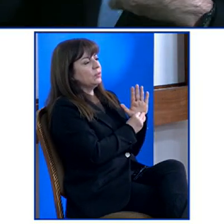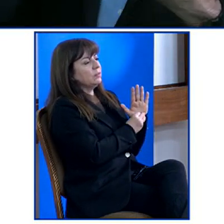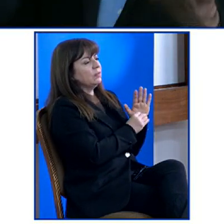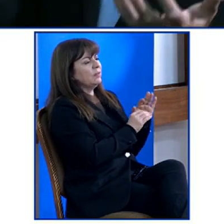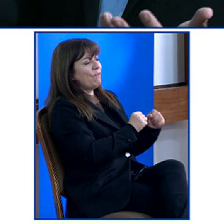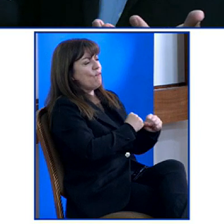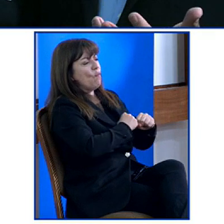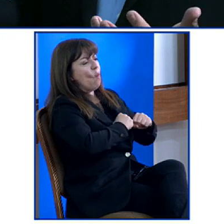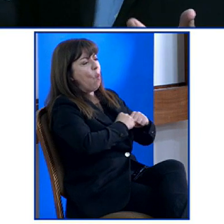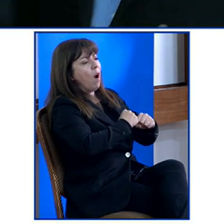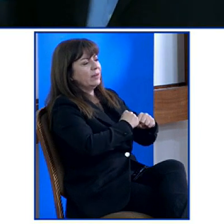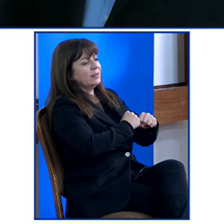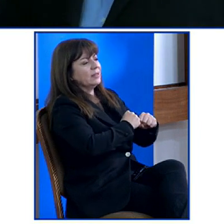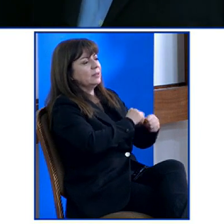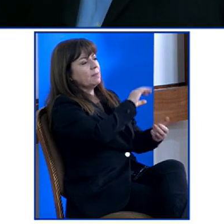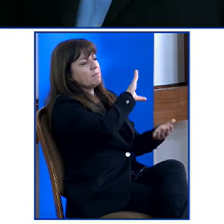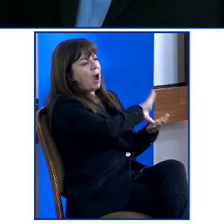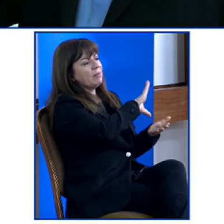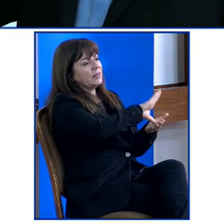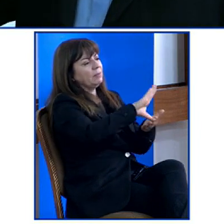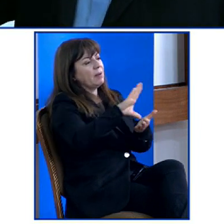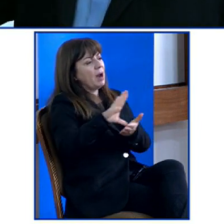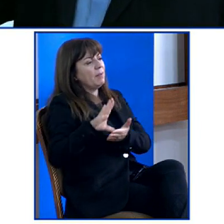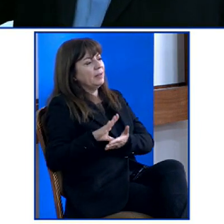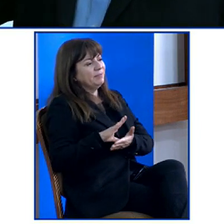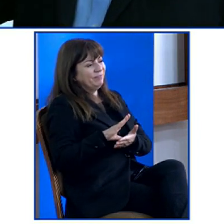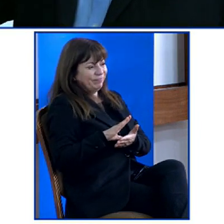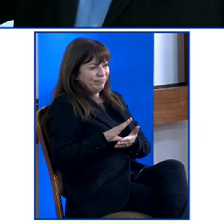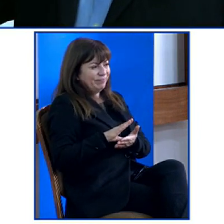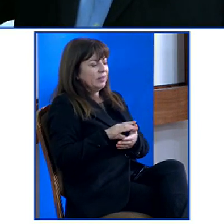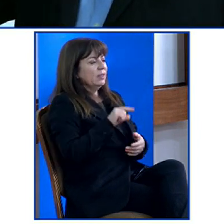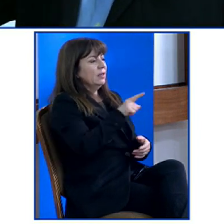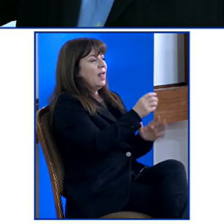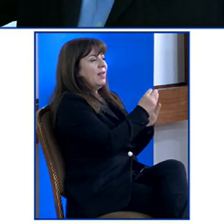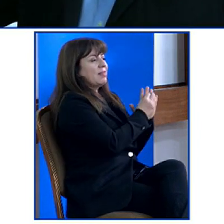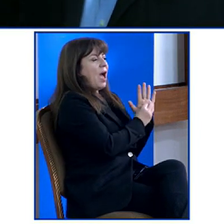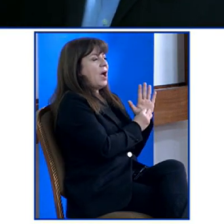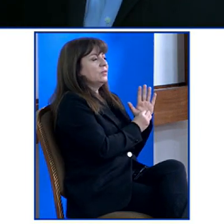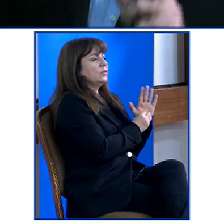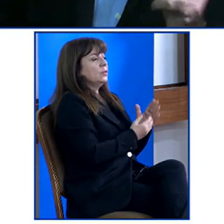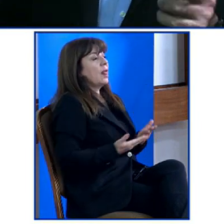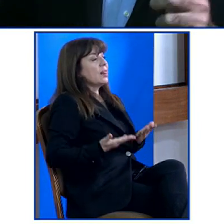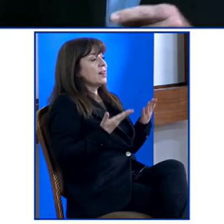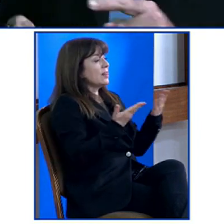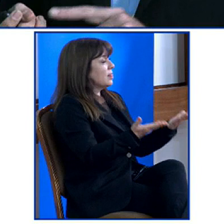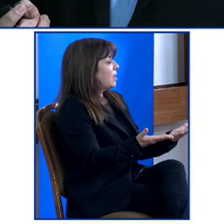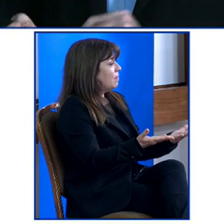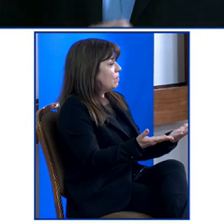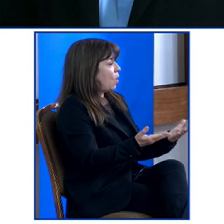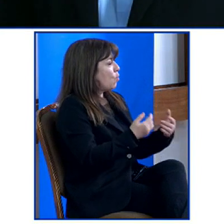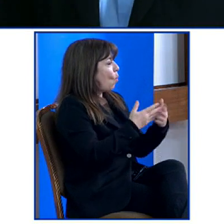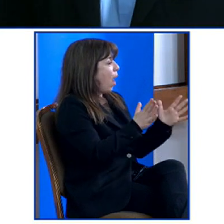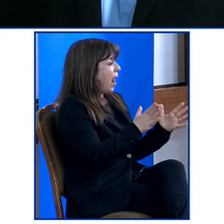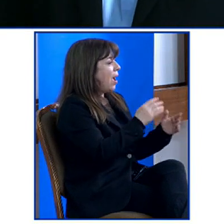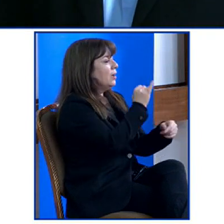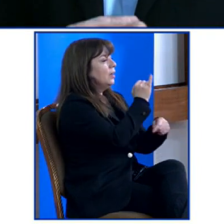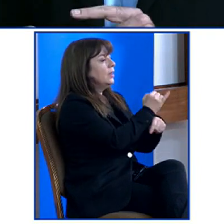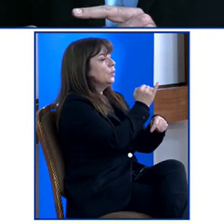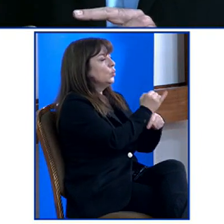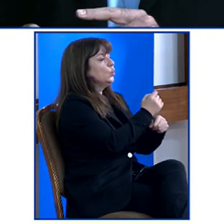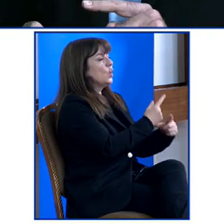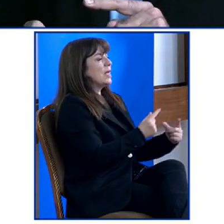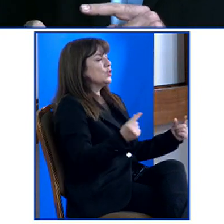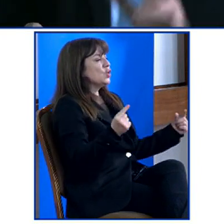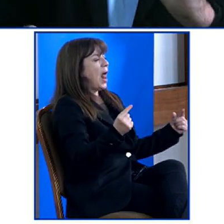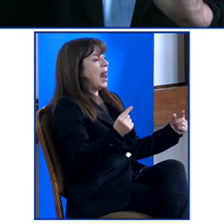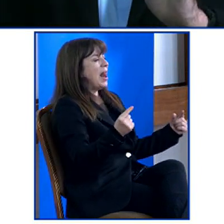consistentes en distintos países, sobre datos que no están disponibles a través de institutos nacionales de